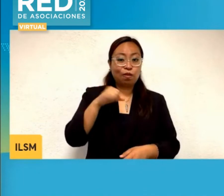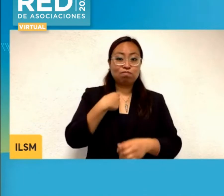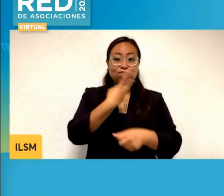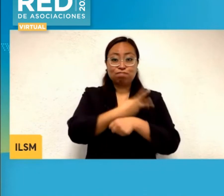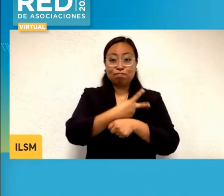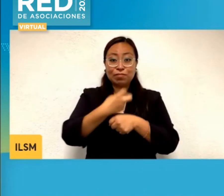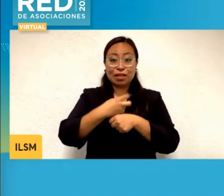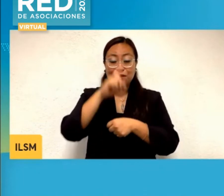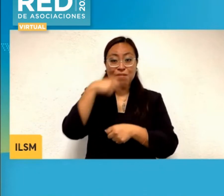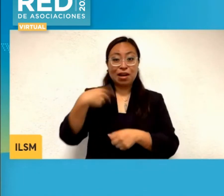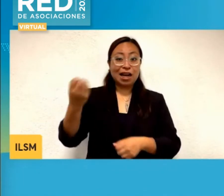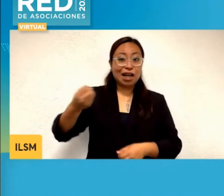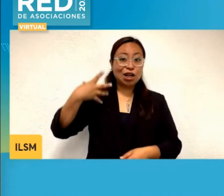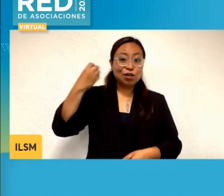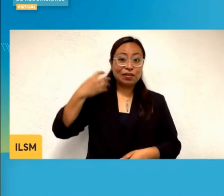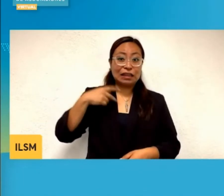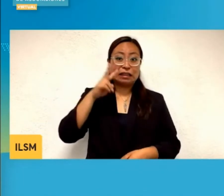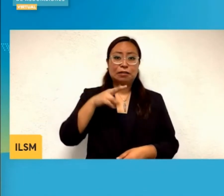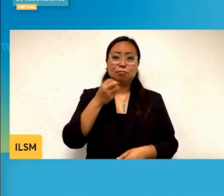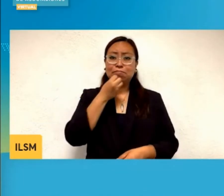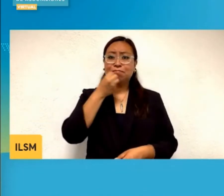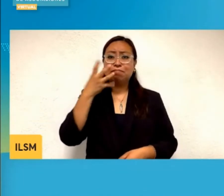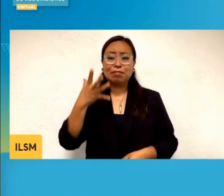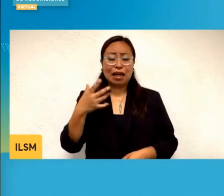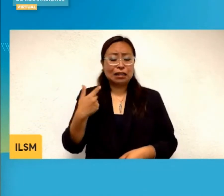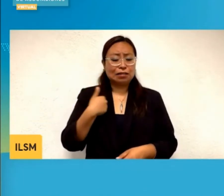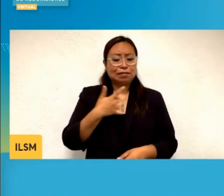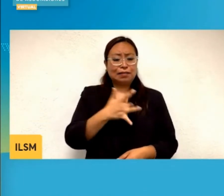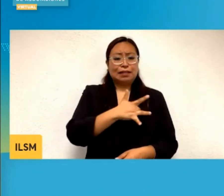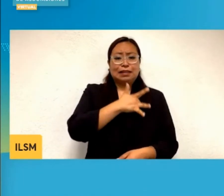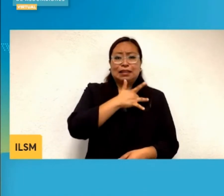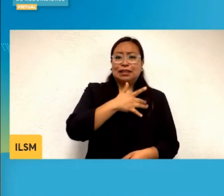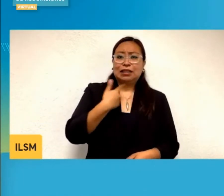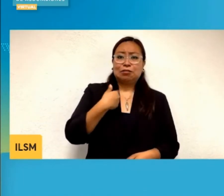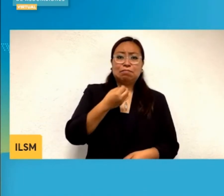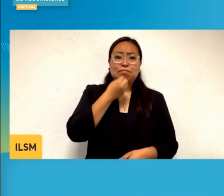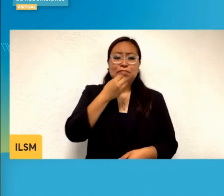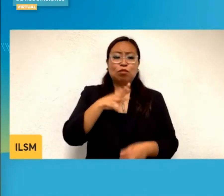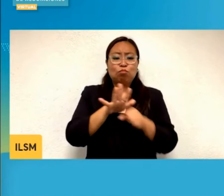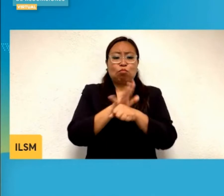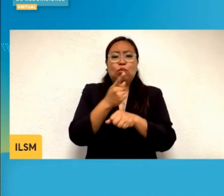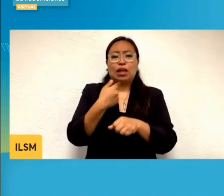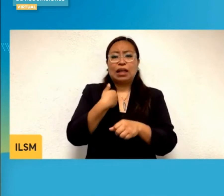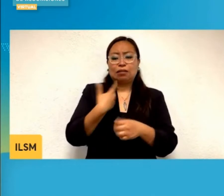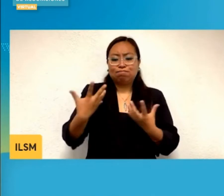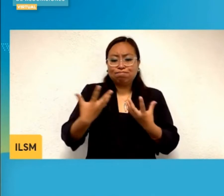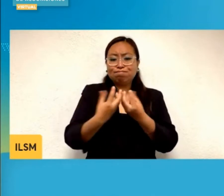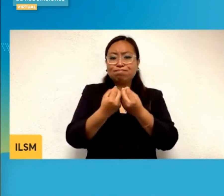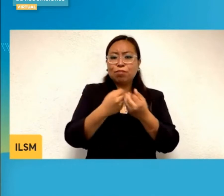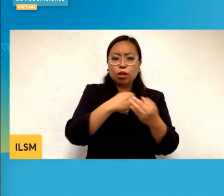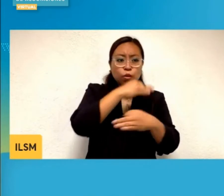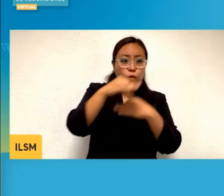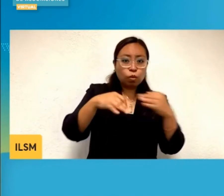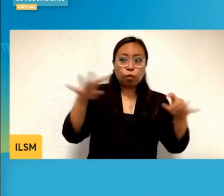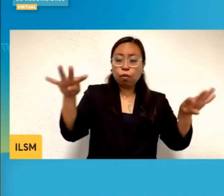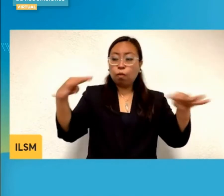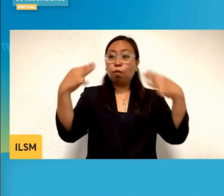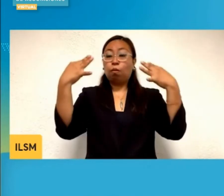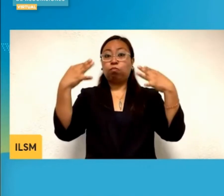este fabuloso evento. Es un verdadero privilegio para mí acompañarlos, estar entre tanta